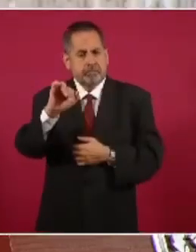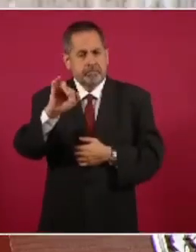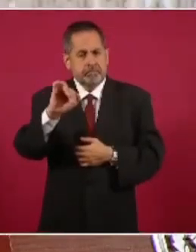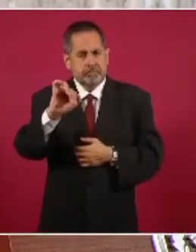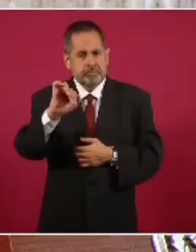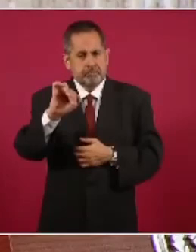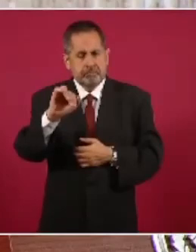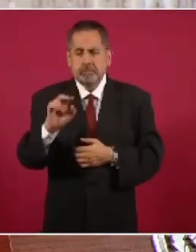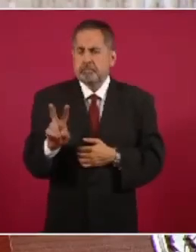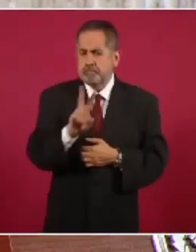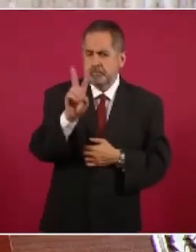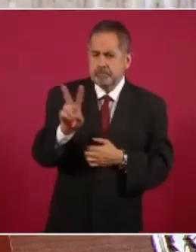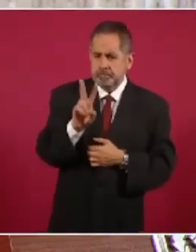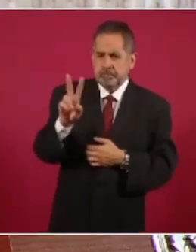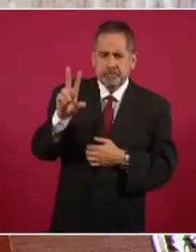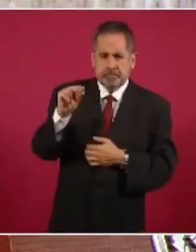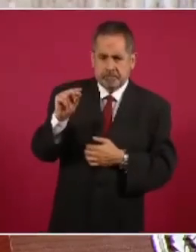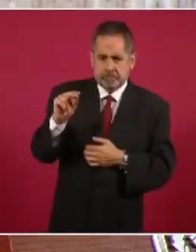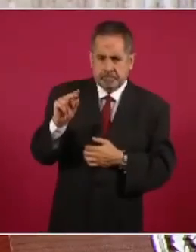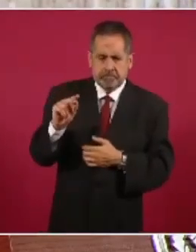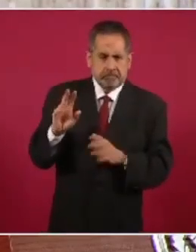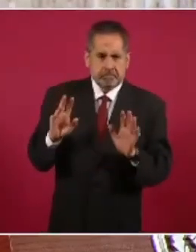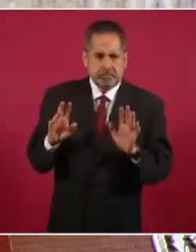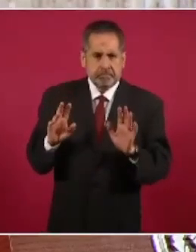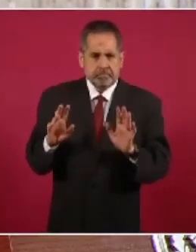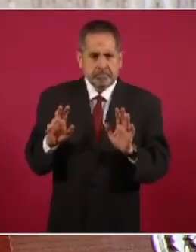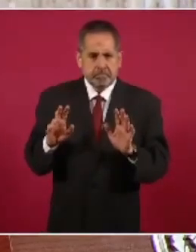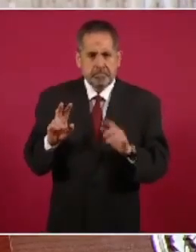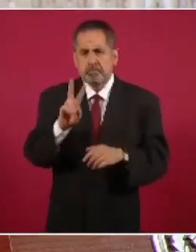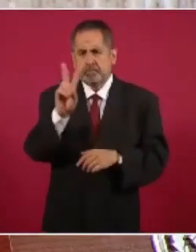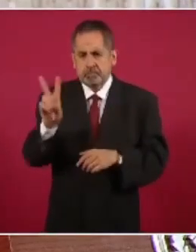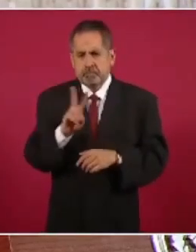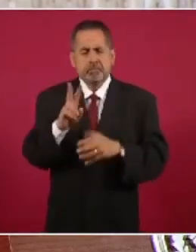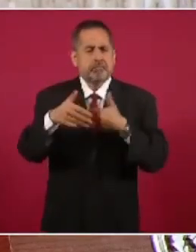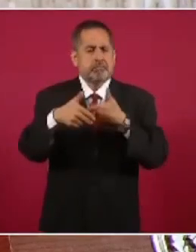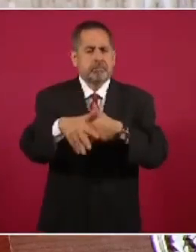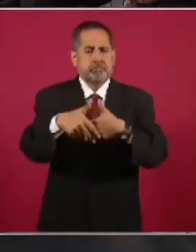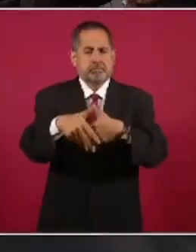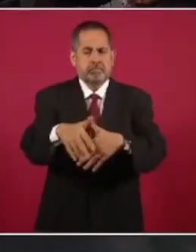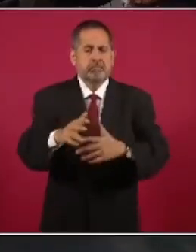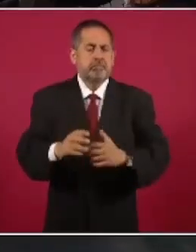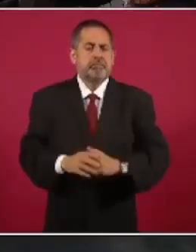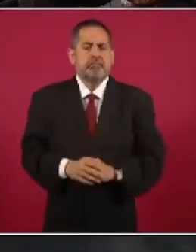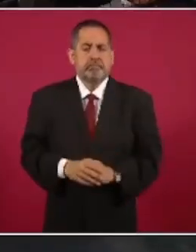el viernes no, pues les invitamos al desfile.